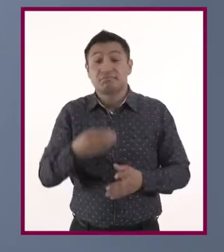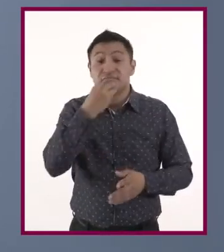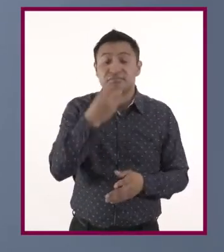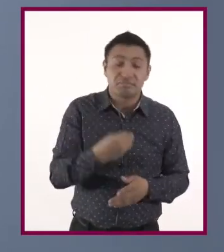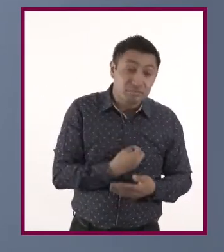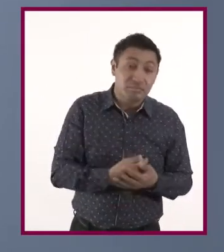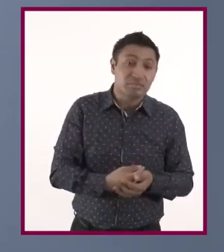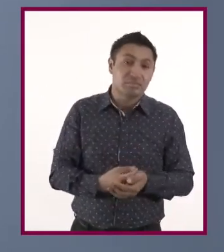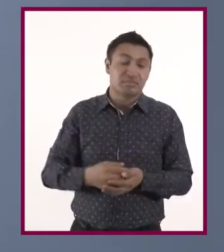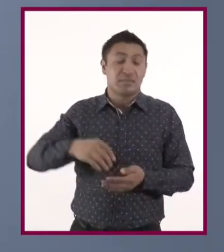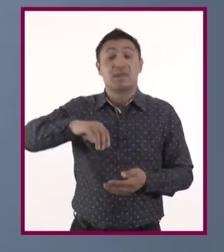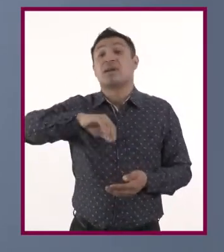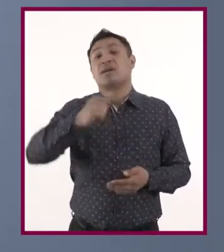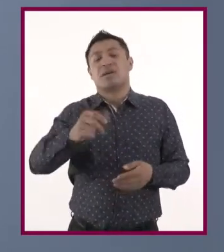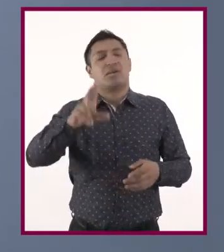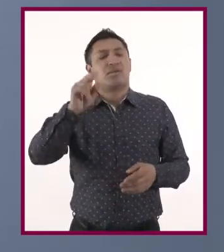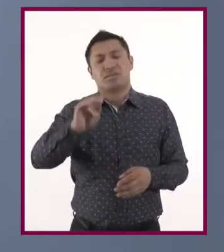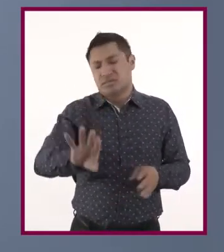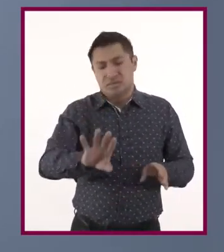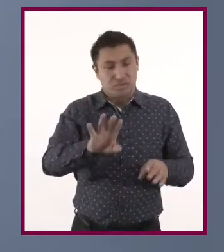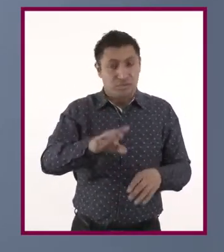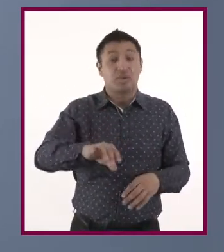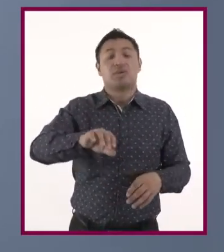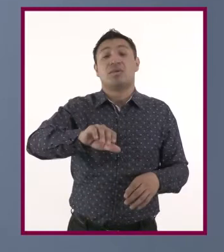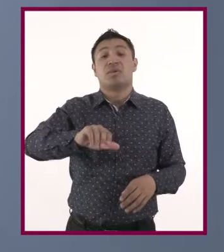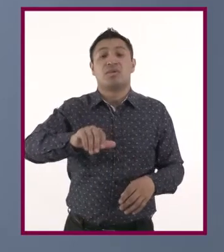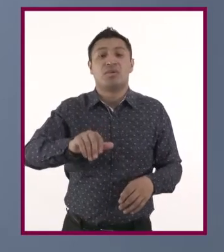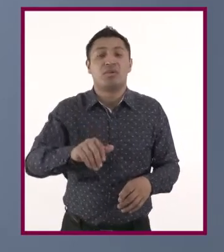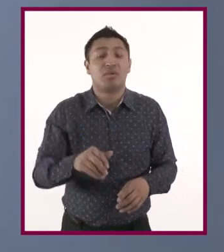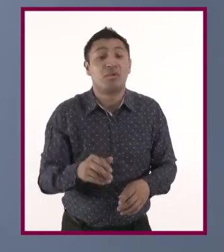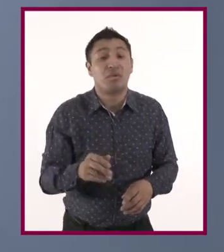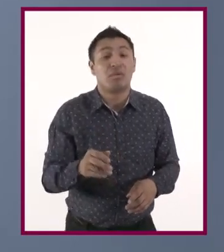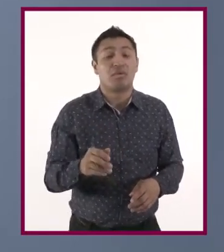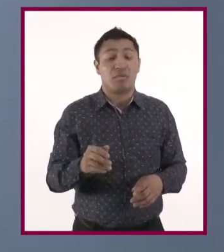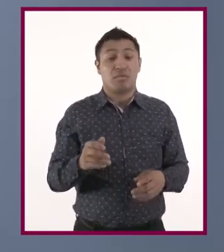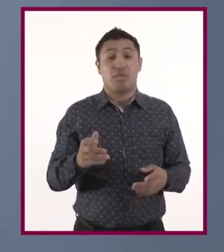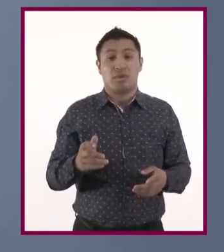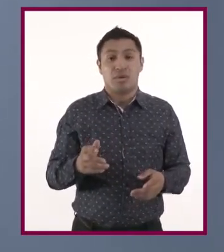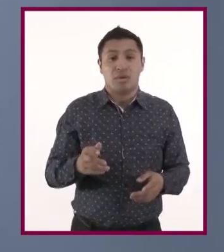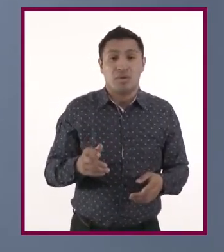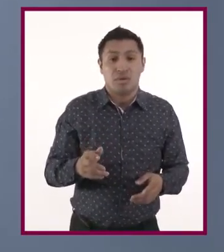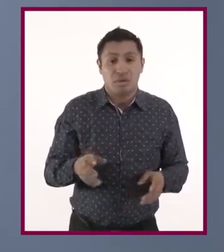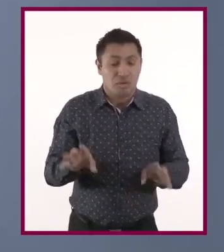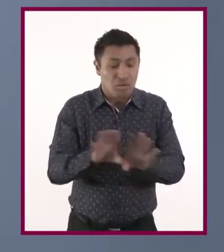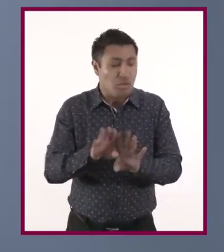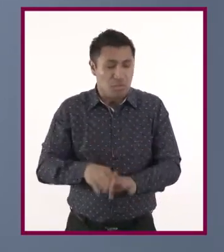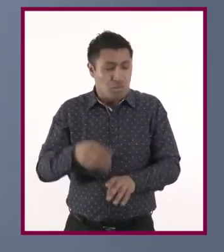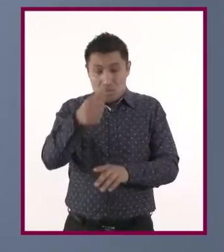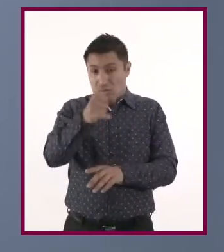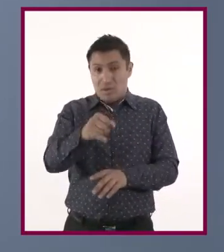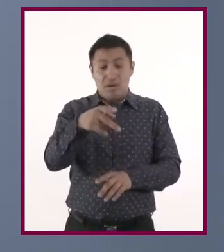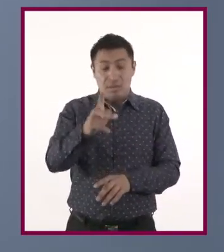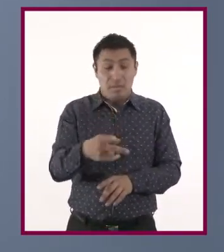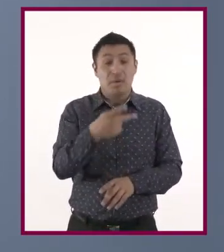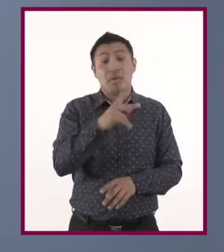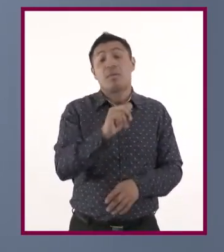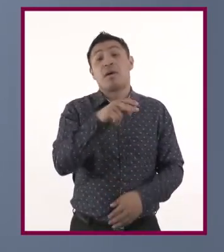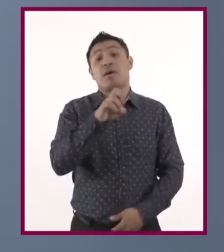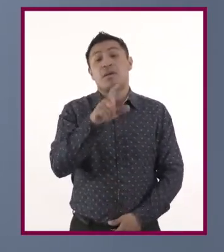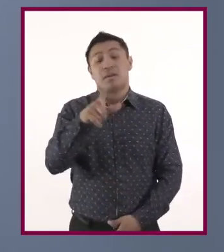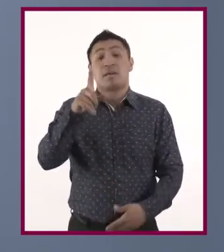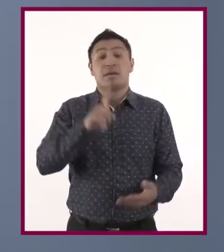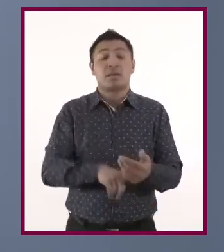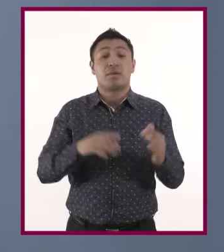tiene un impacto ambiental directo. Y si estamos hablando de que los paneles solares en las